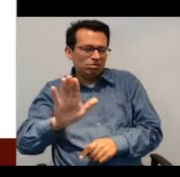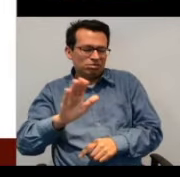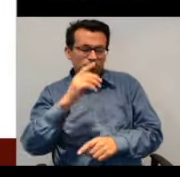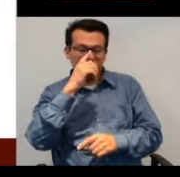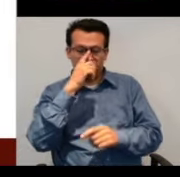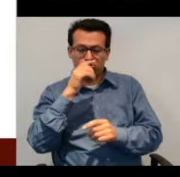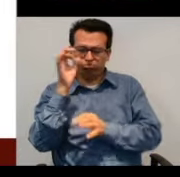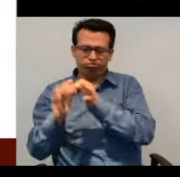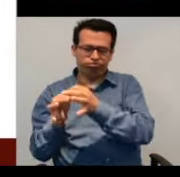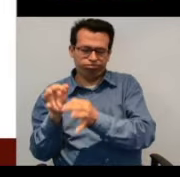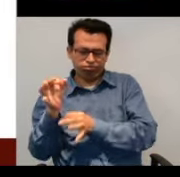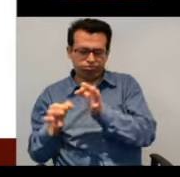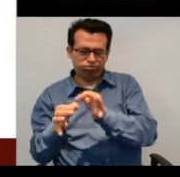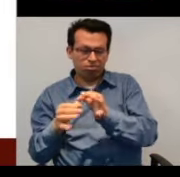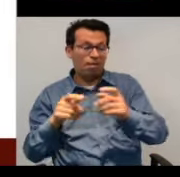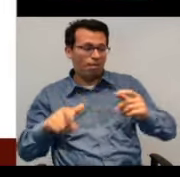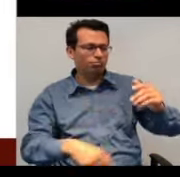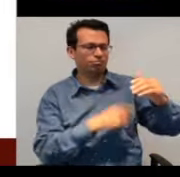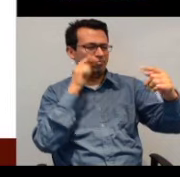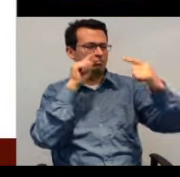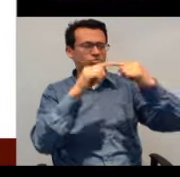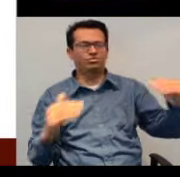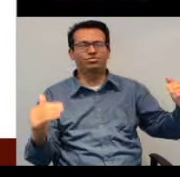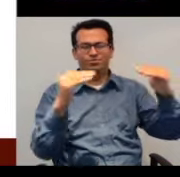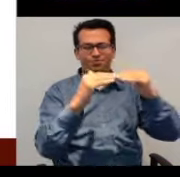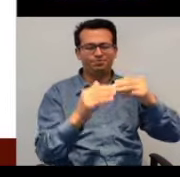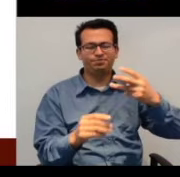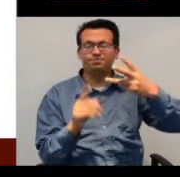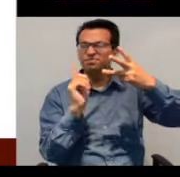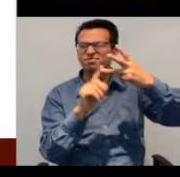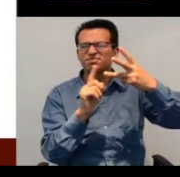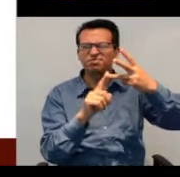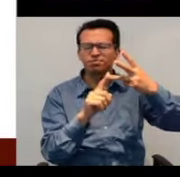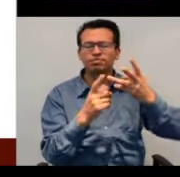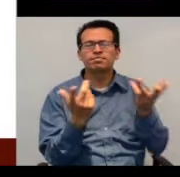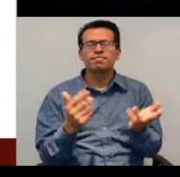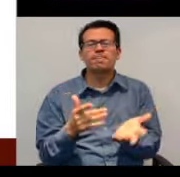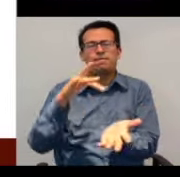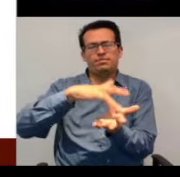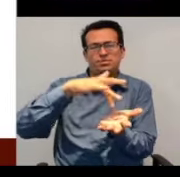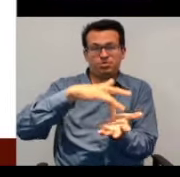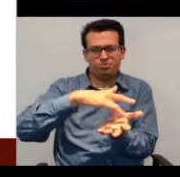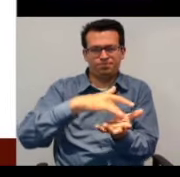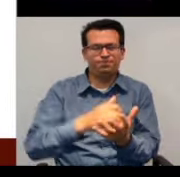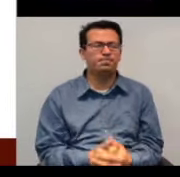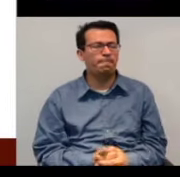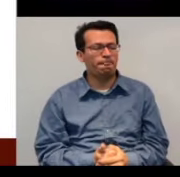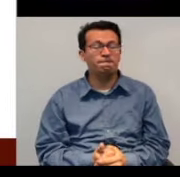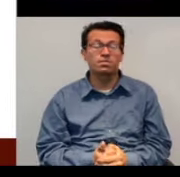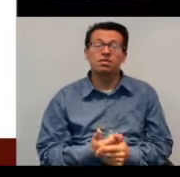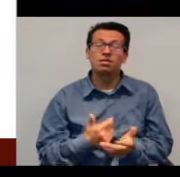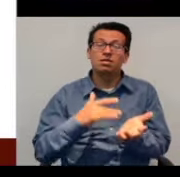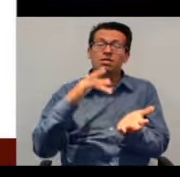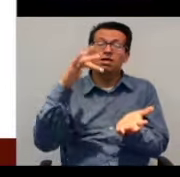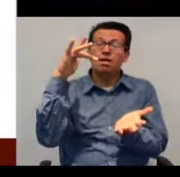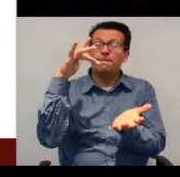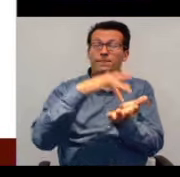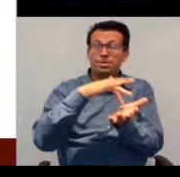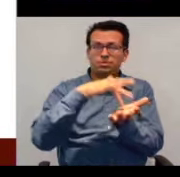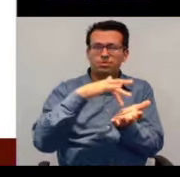participación. La participación que, como lo define Ainscow, es estar